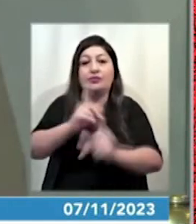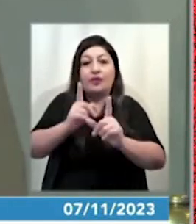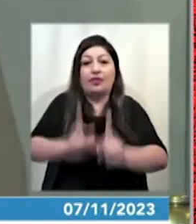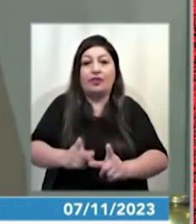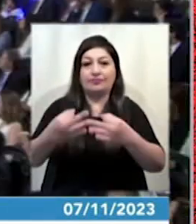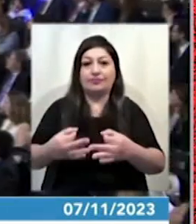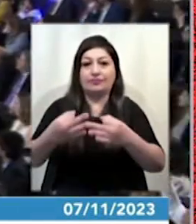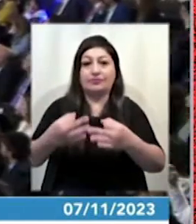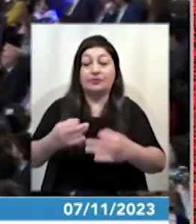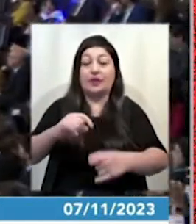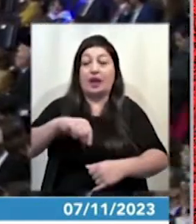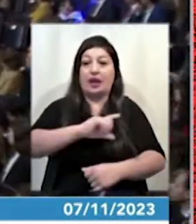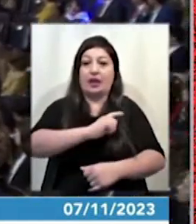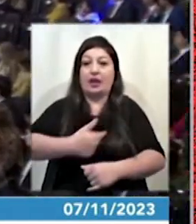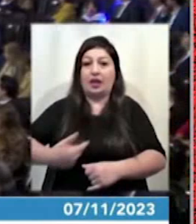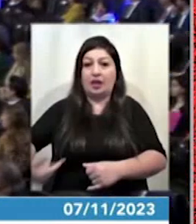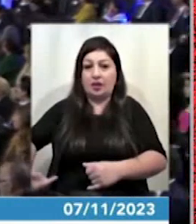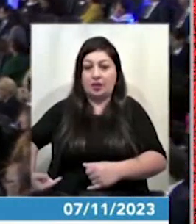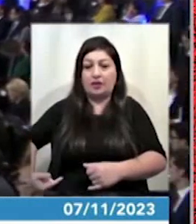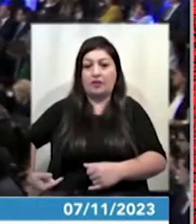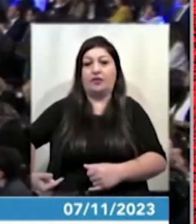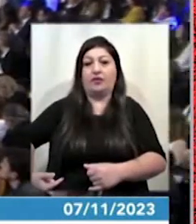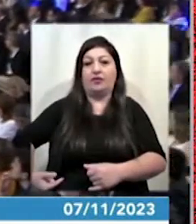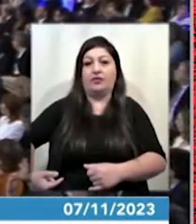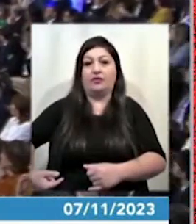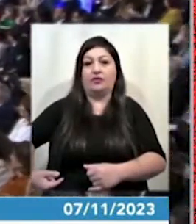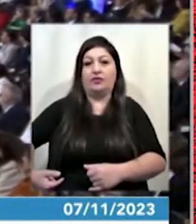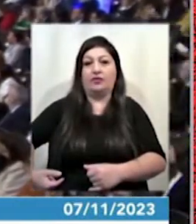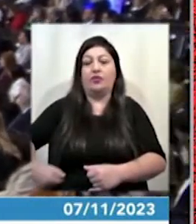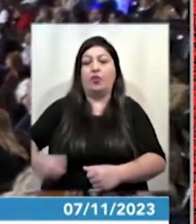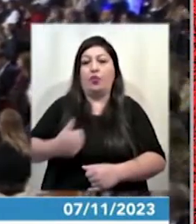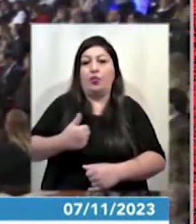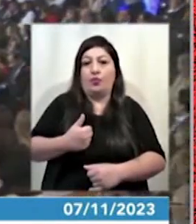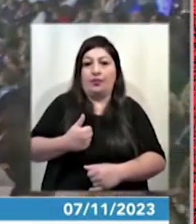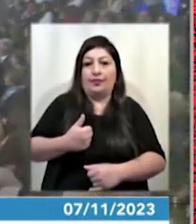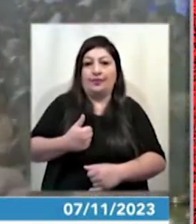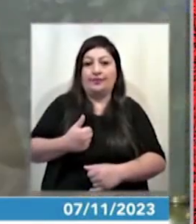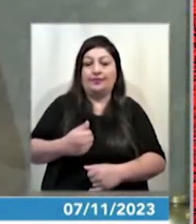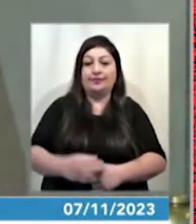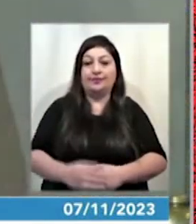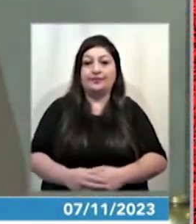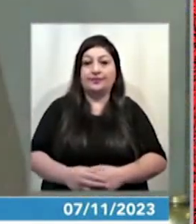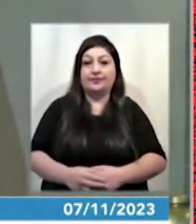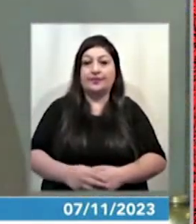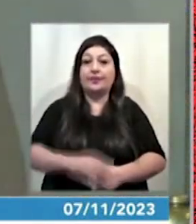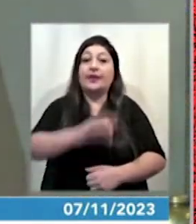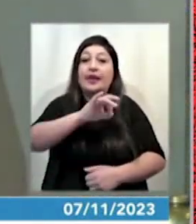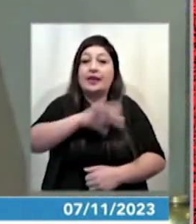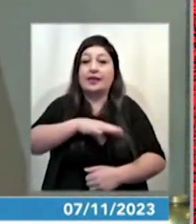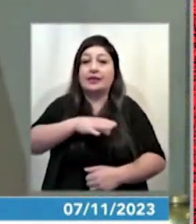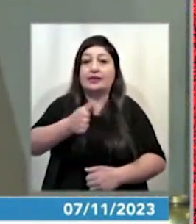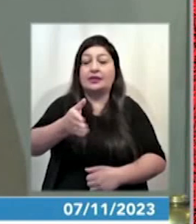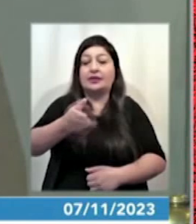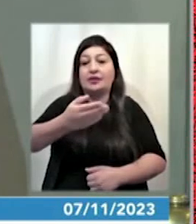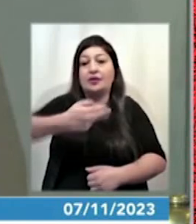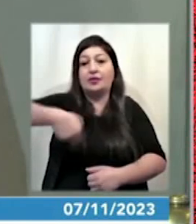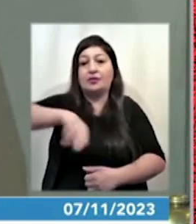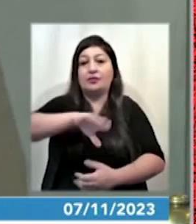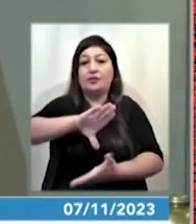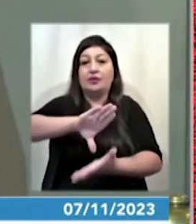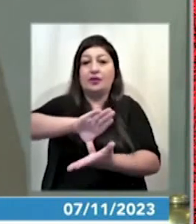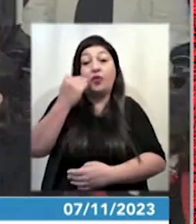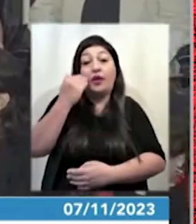aparecido y que van en contra de esto. Claro, el presidente le pega un quillazo de vuelta a propósito del tema de la expulsión inmediata